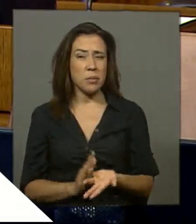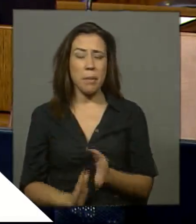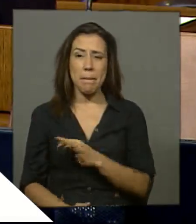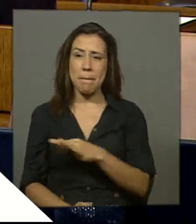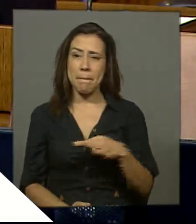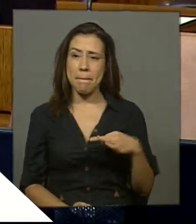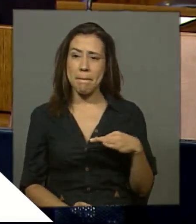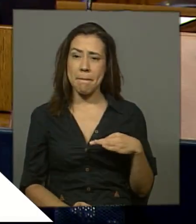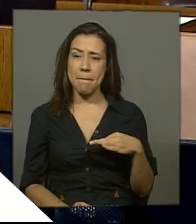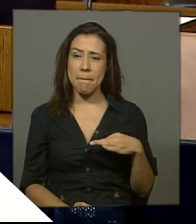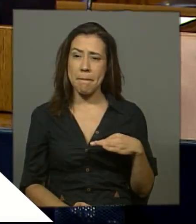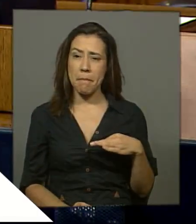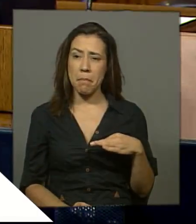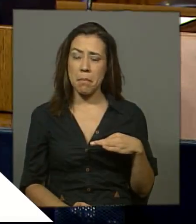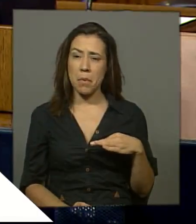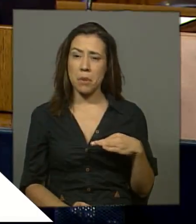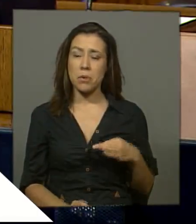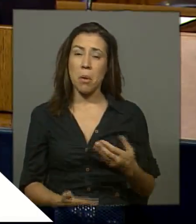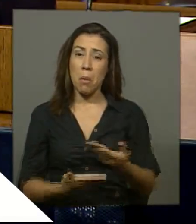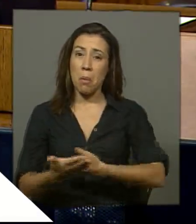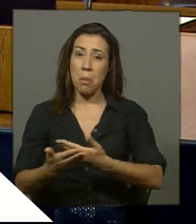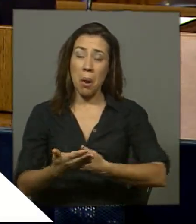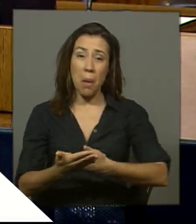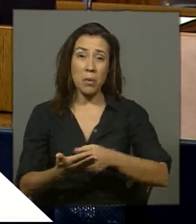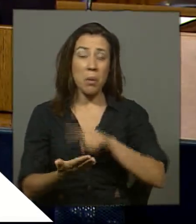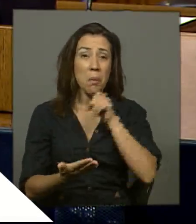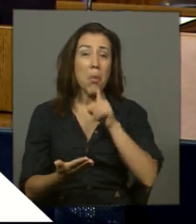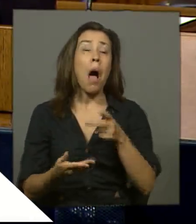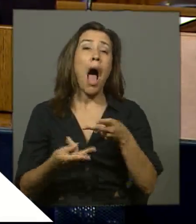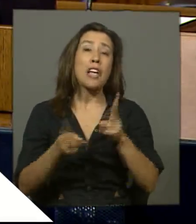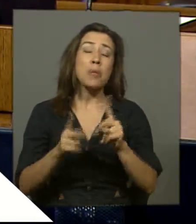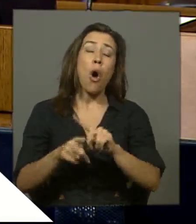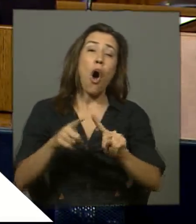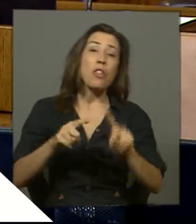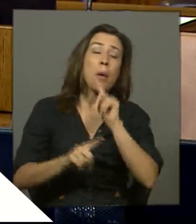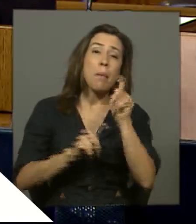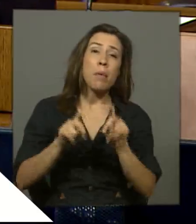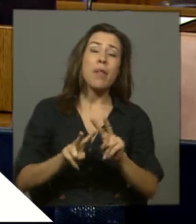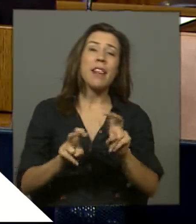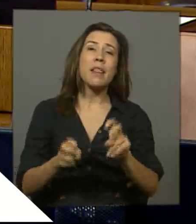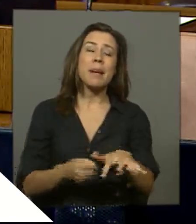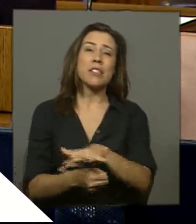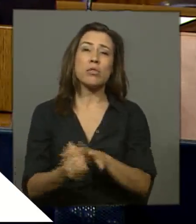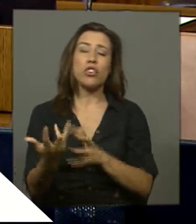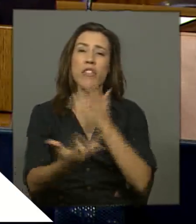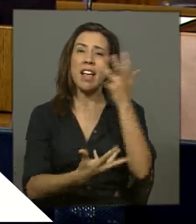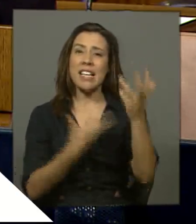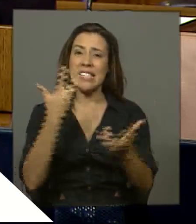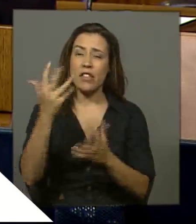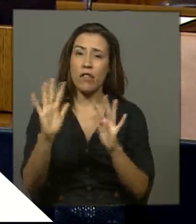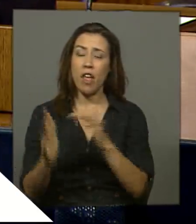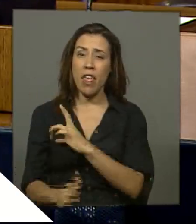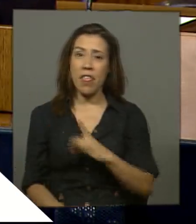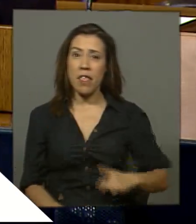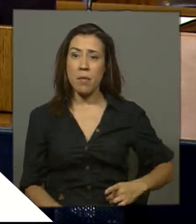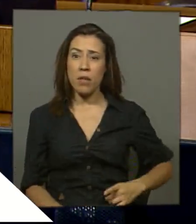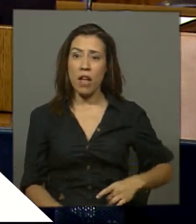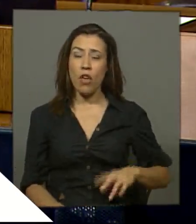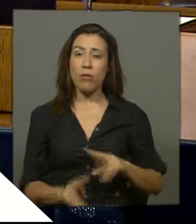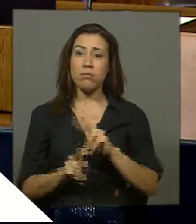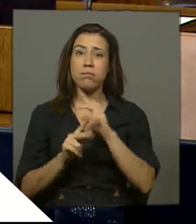ministro fuera al cuestionario permitido ser consultado sobre la situación de los incendios forestales y el diputado